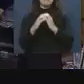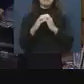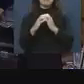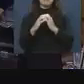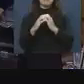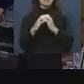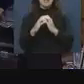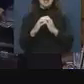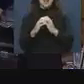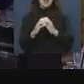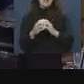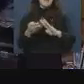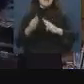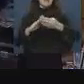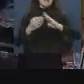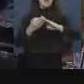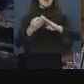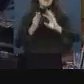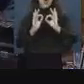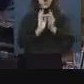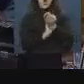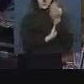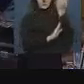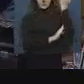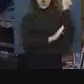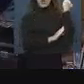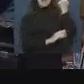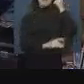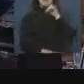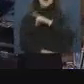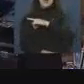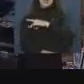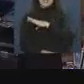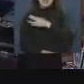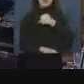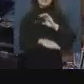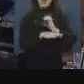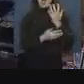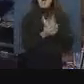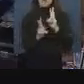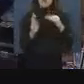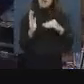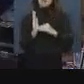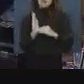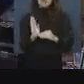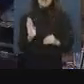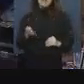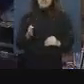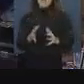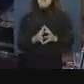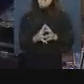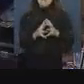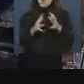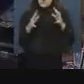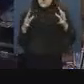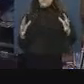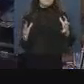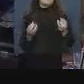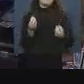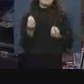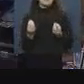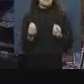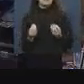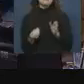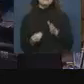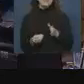pueblos de nuestros pueblos originarios pero chile y nuestro estado tiene una deuda más grande aún Y esa deuda más grande aún